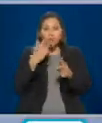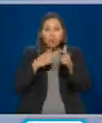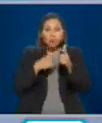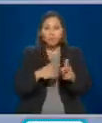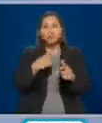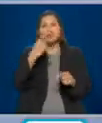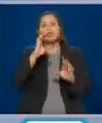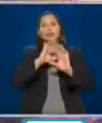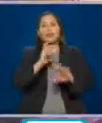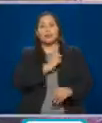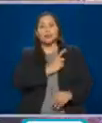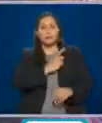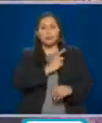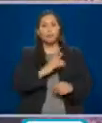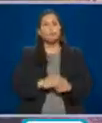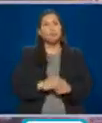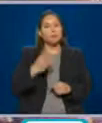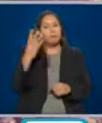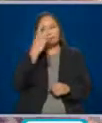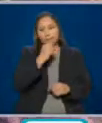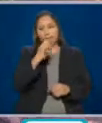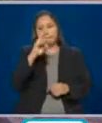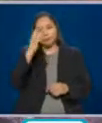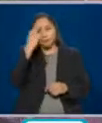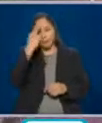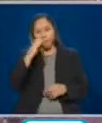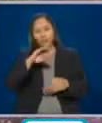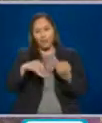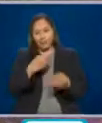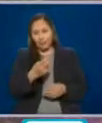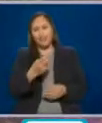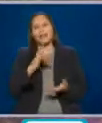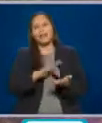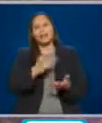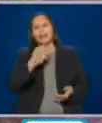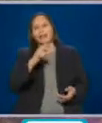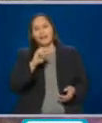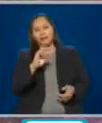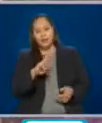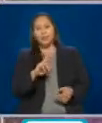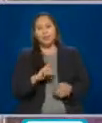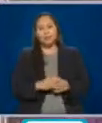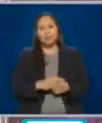como Sí. solistas, ¿no? Claro. Qué tienes toda la bonito razón. recordar Qué todo bonito, esto. Héctor. Gracias, Gracias, Héctor. Increíble,